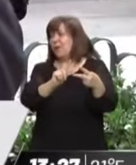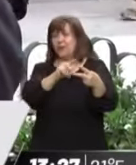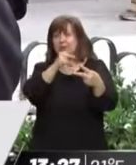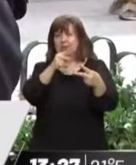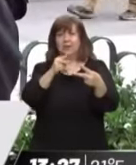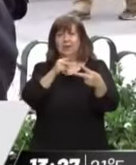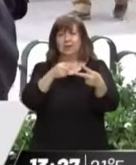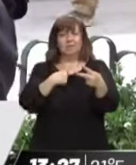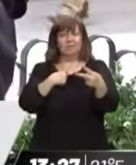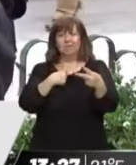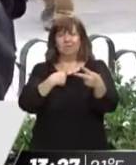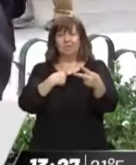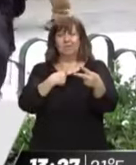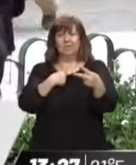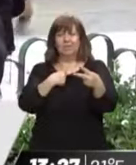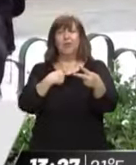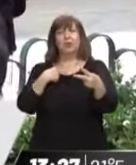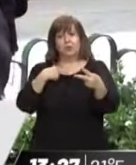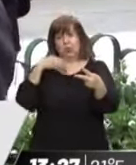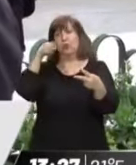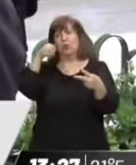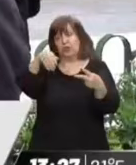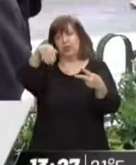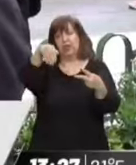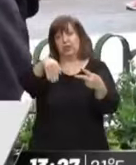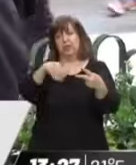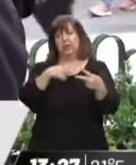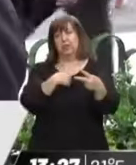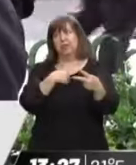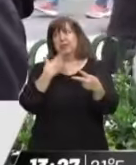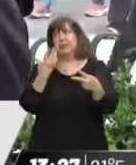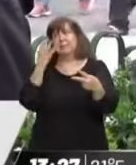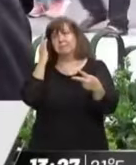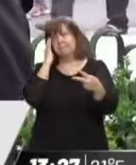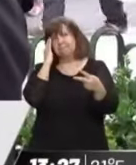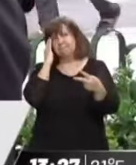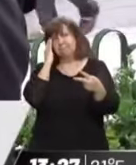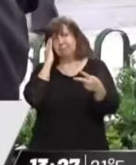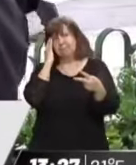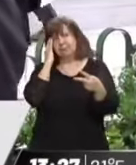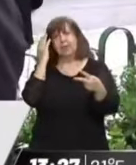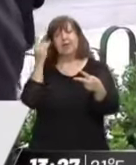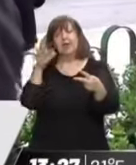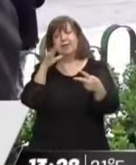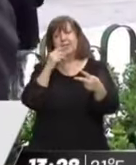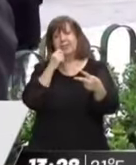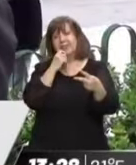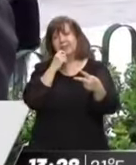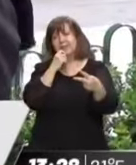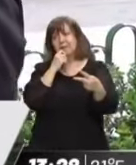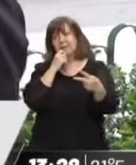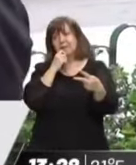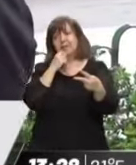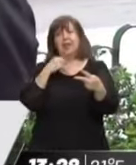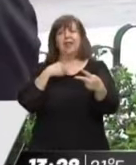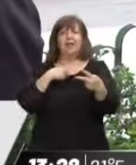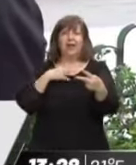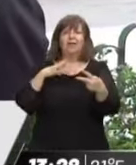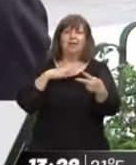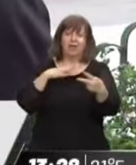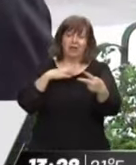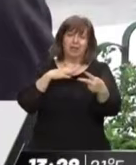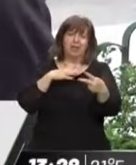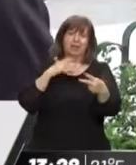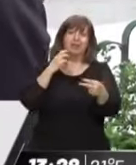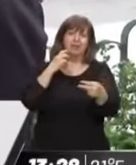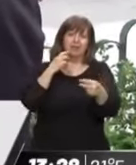me representan. ¿Pero vas a ir a votar? Sí, obvio. ¿Qué vas a hacer? ¿Vas a analizar las propuestas? ¿Cómo vas a definir tu voto? 19 falta mucho, así